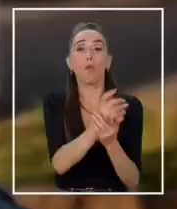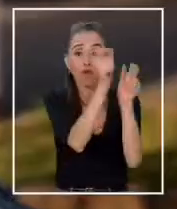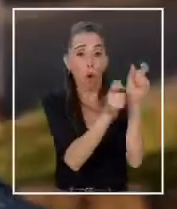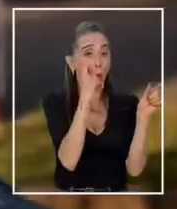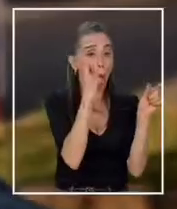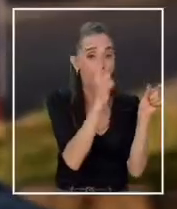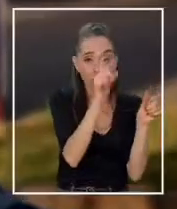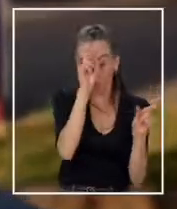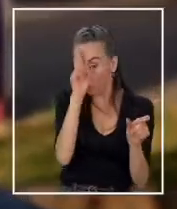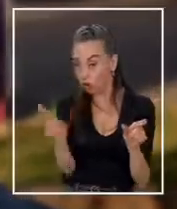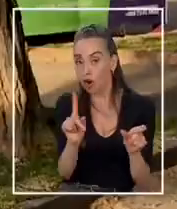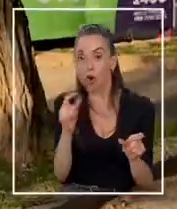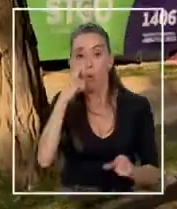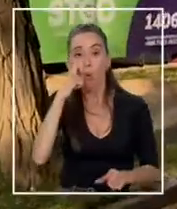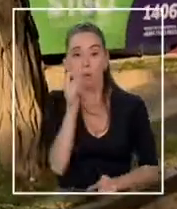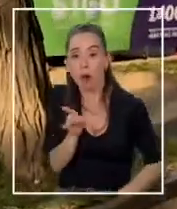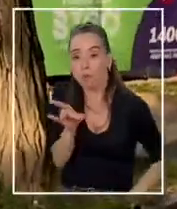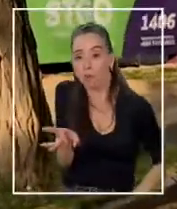humano,